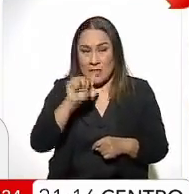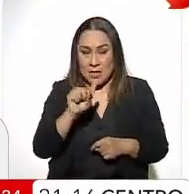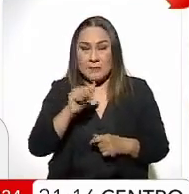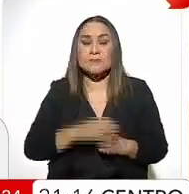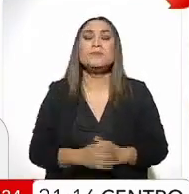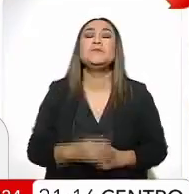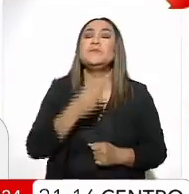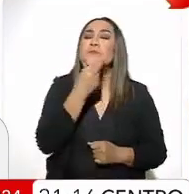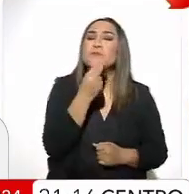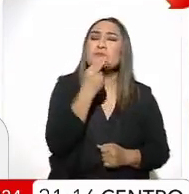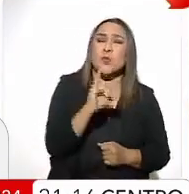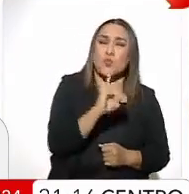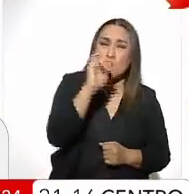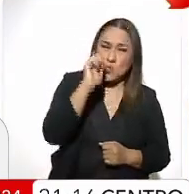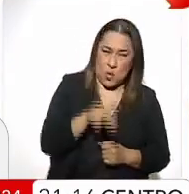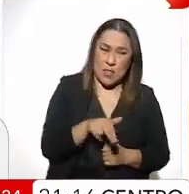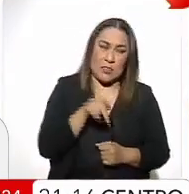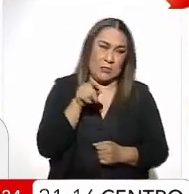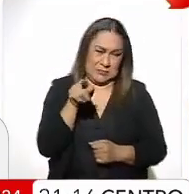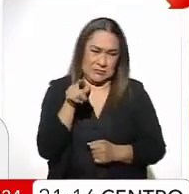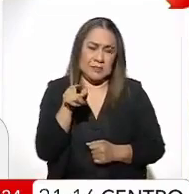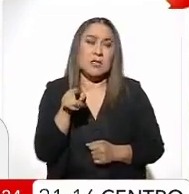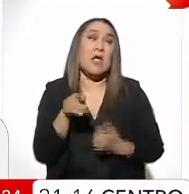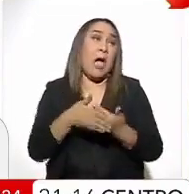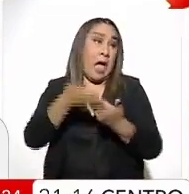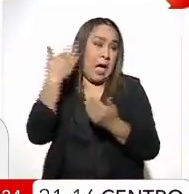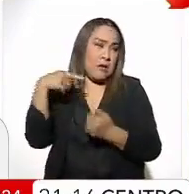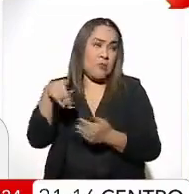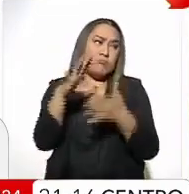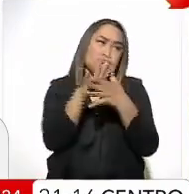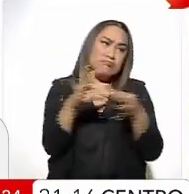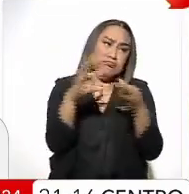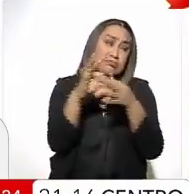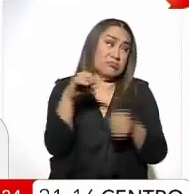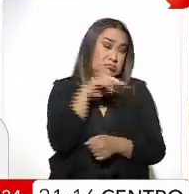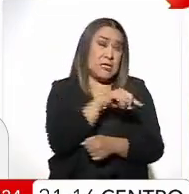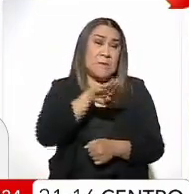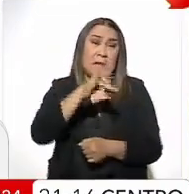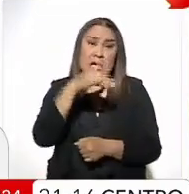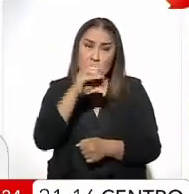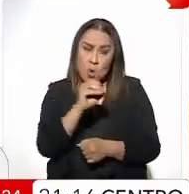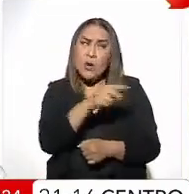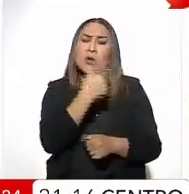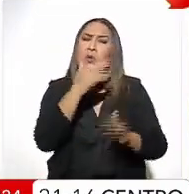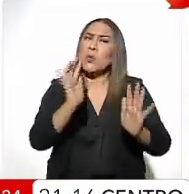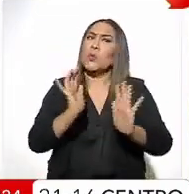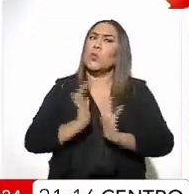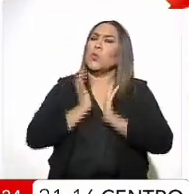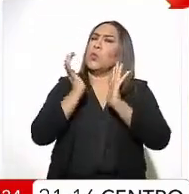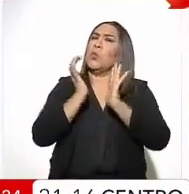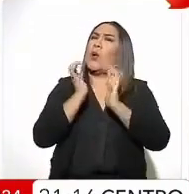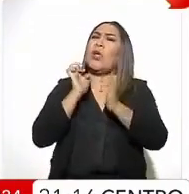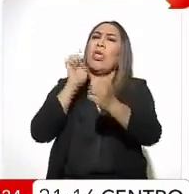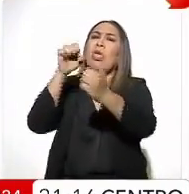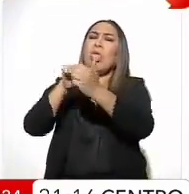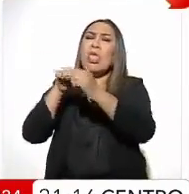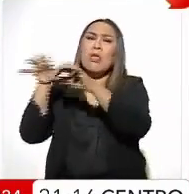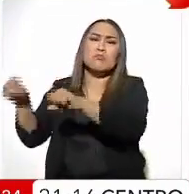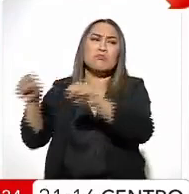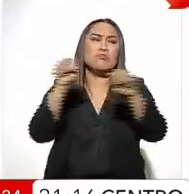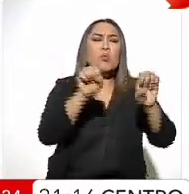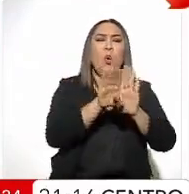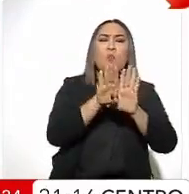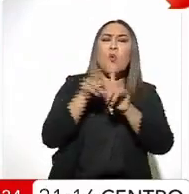Pérez, desde un principio, dijo que Mayo Zambada fue secuestrado, y yo creo que